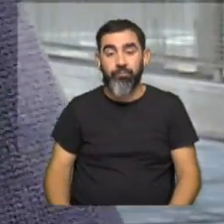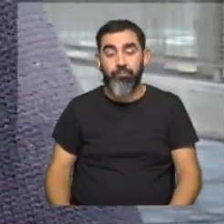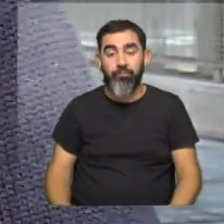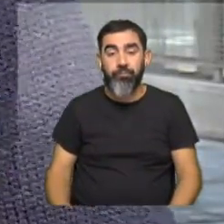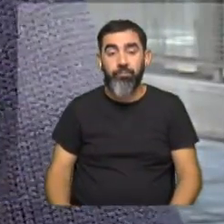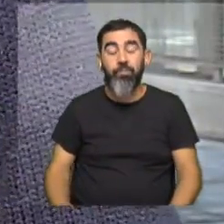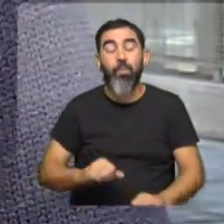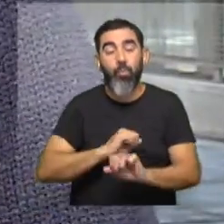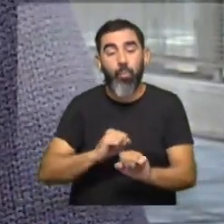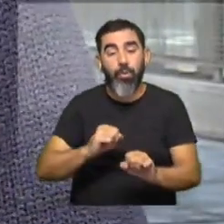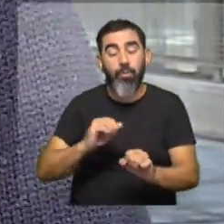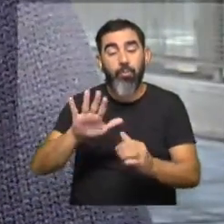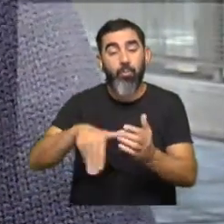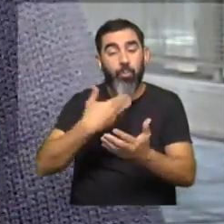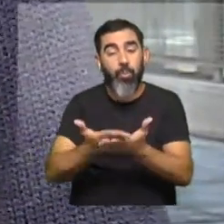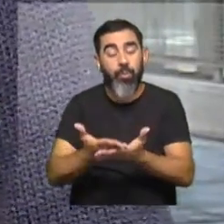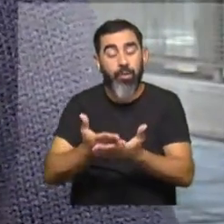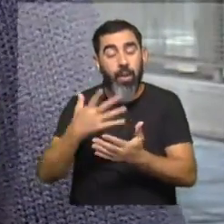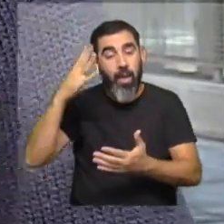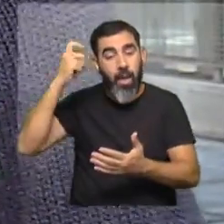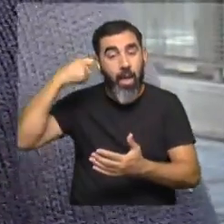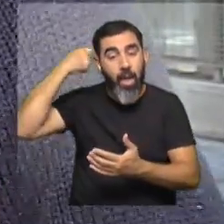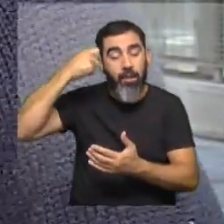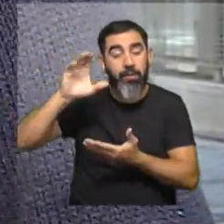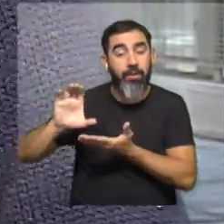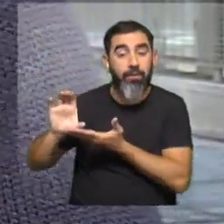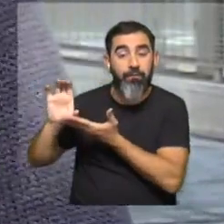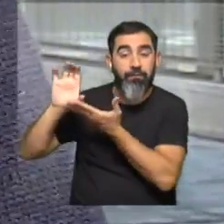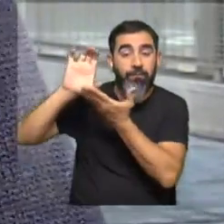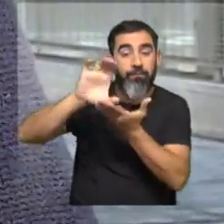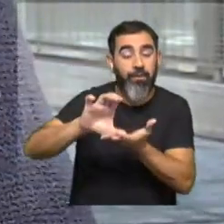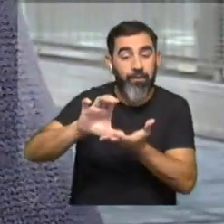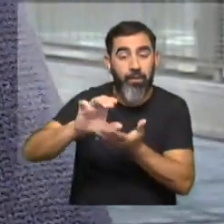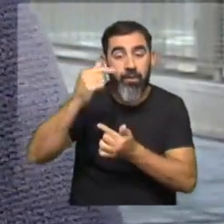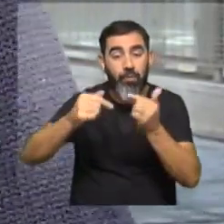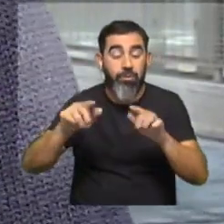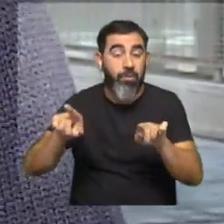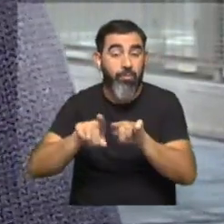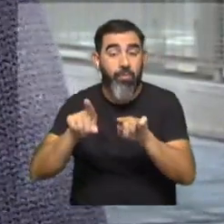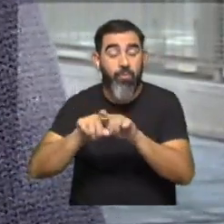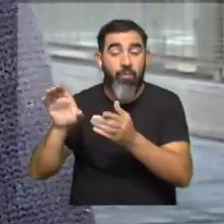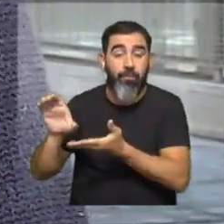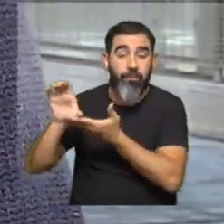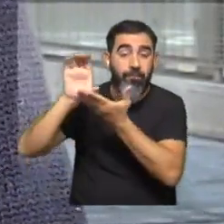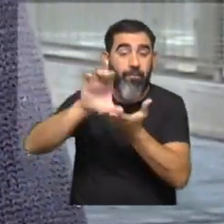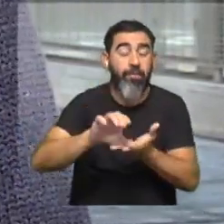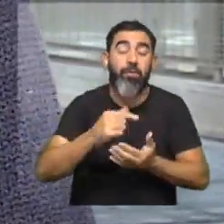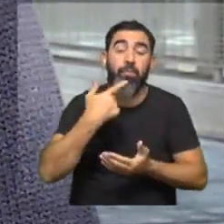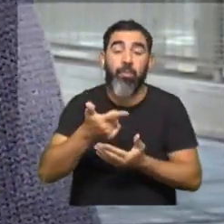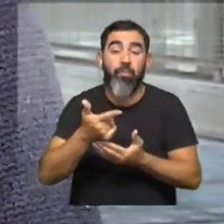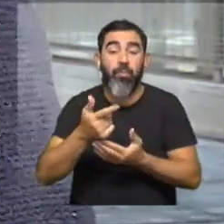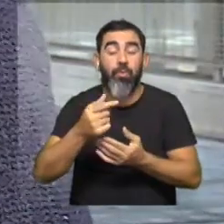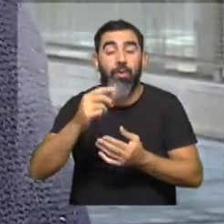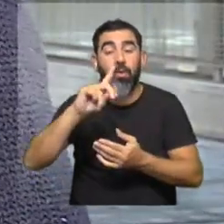insistir porque de que Antel invierta en aquello que tiene que invertir, así como invirtió en el